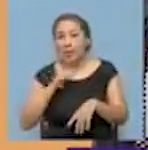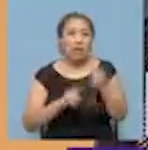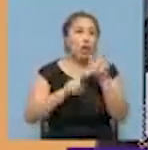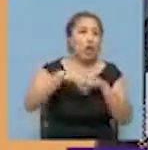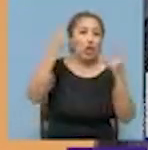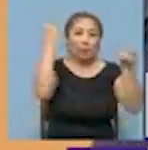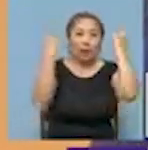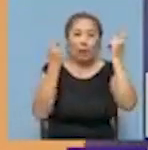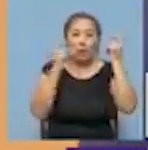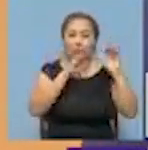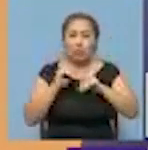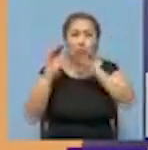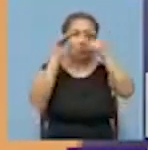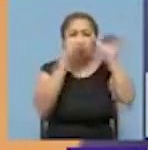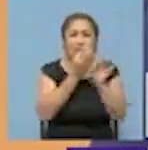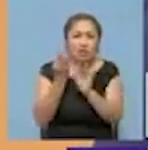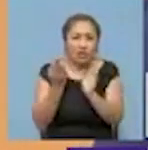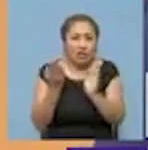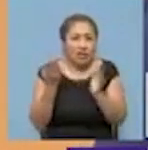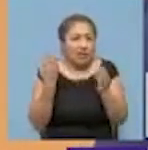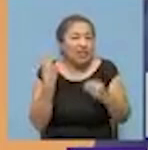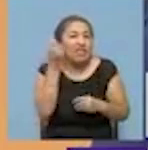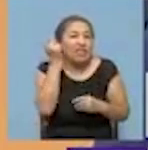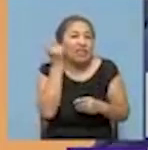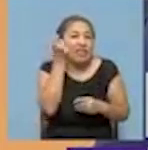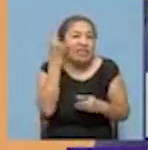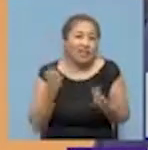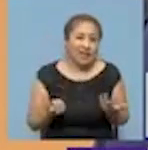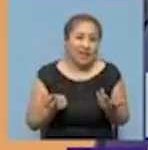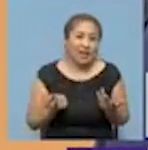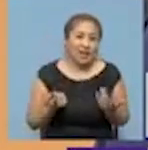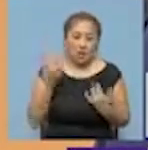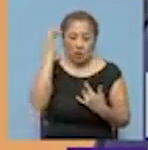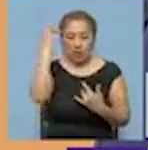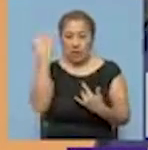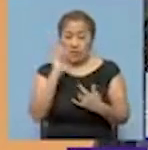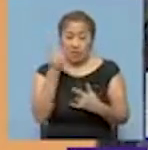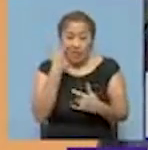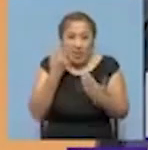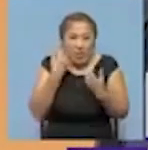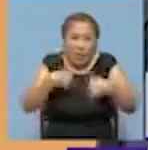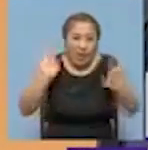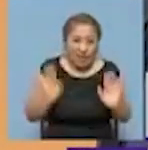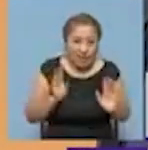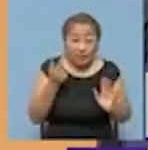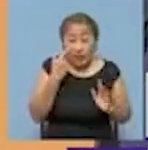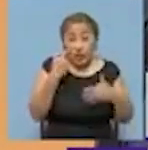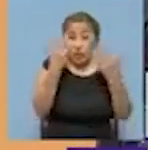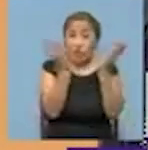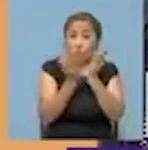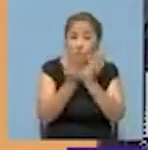paraguay y que te das cuenta que esto viene de alguna parte no hace falta ser una intelectual para darse cuenta ese es el estudio que yo he hecho